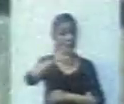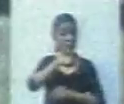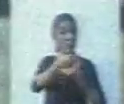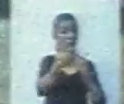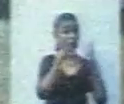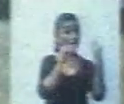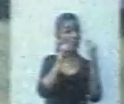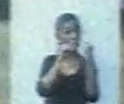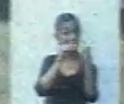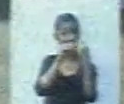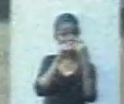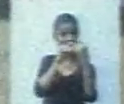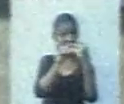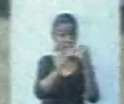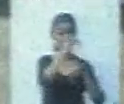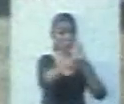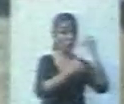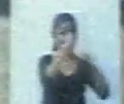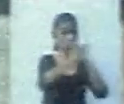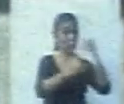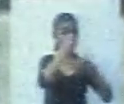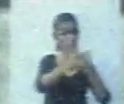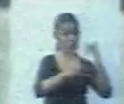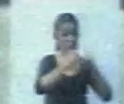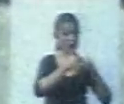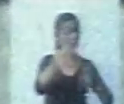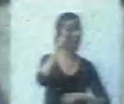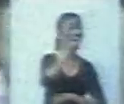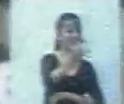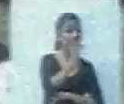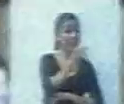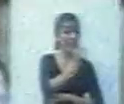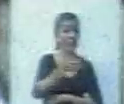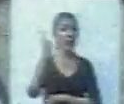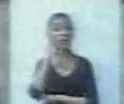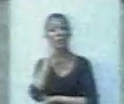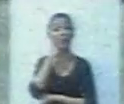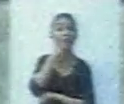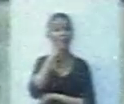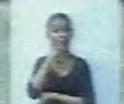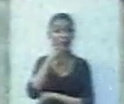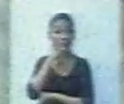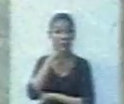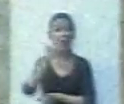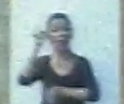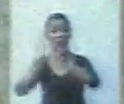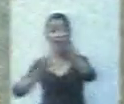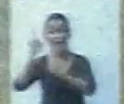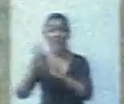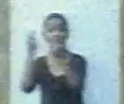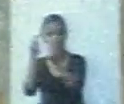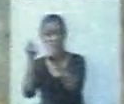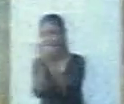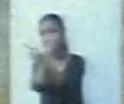justamente de que conozca la situación financiera también de nuestro municipio. Y de que hay días que bueno, no se cuenta con los fondos